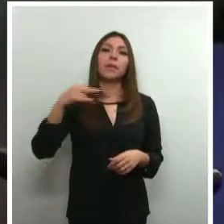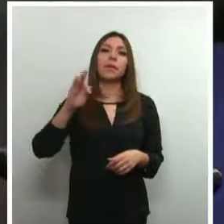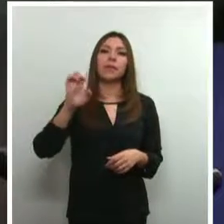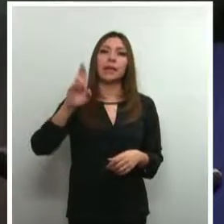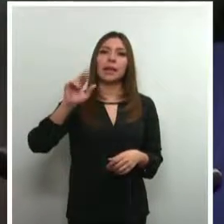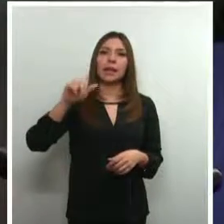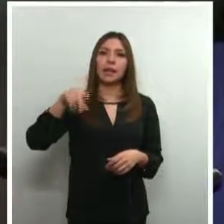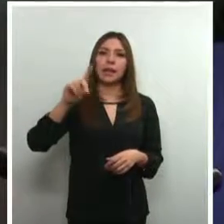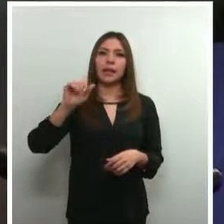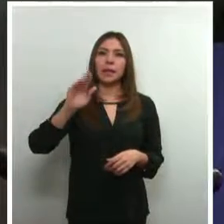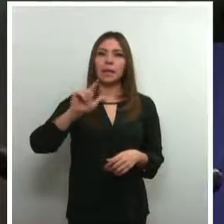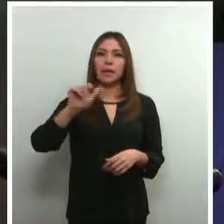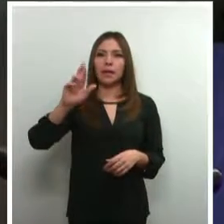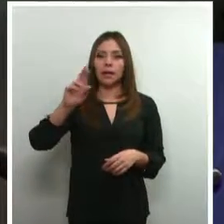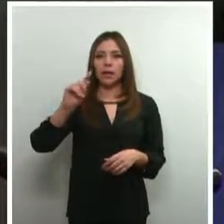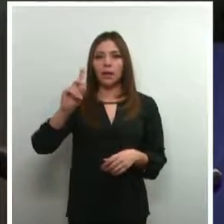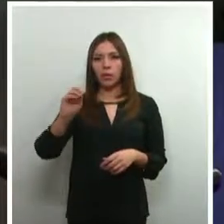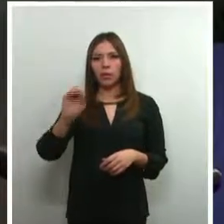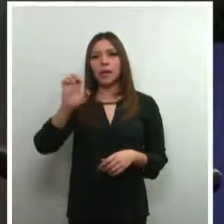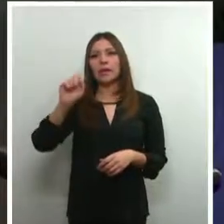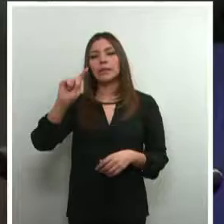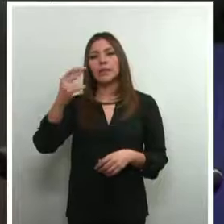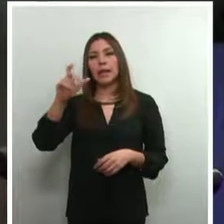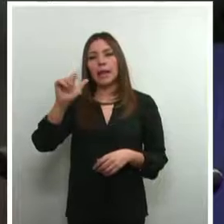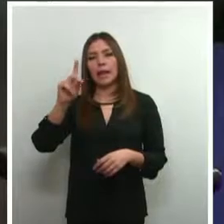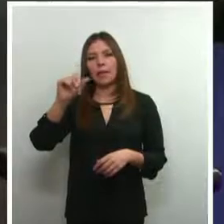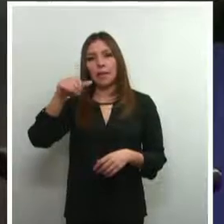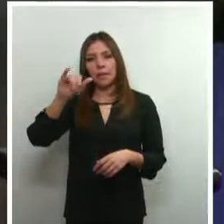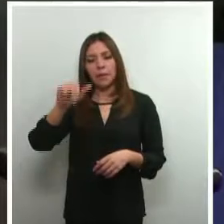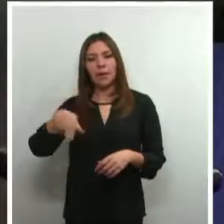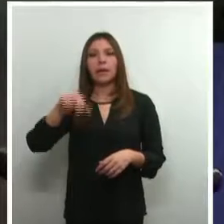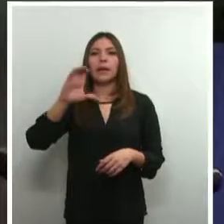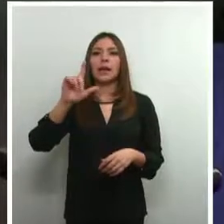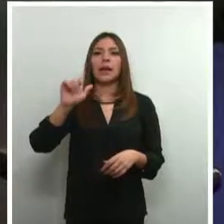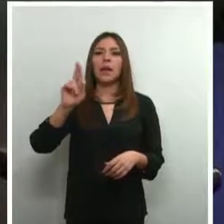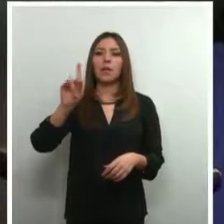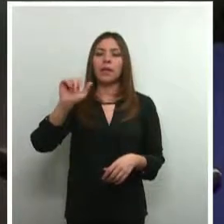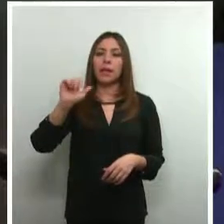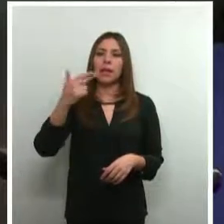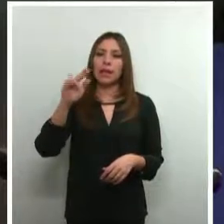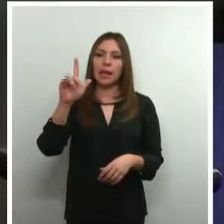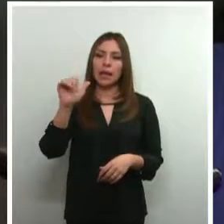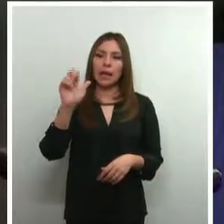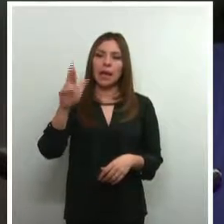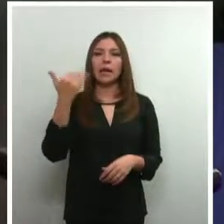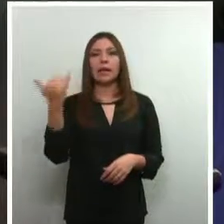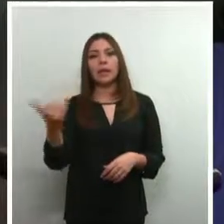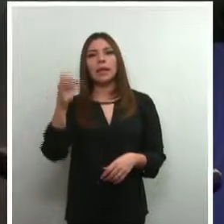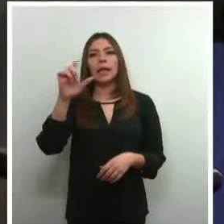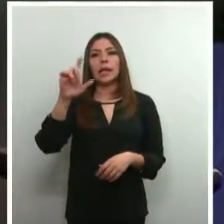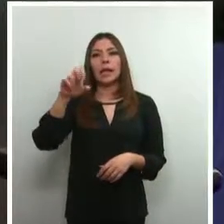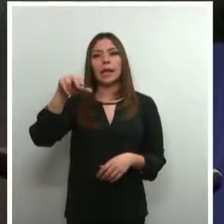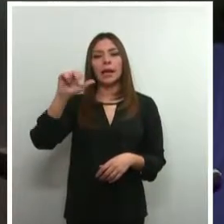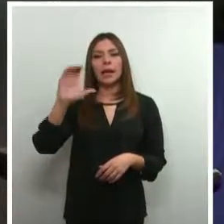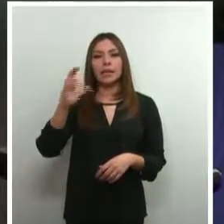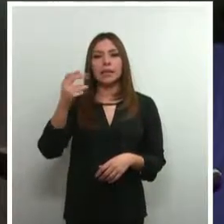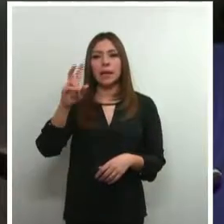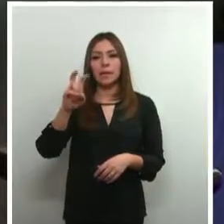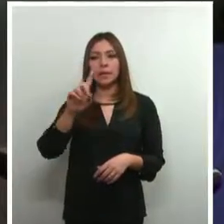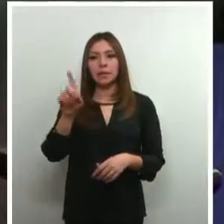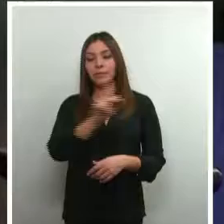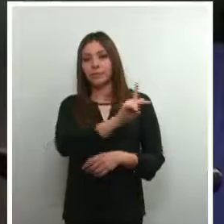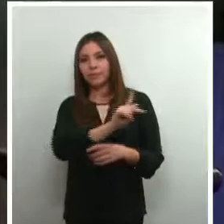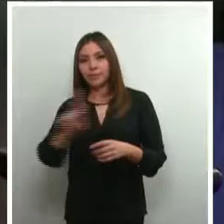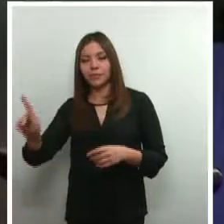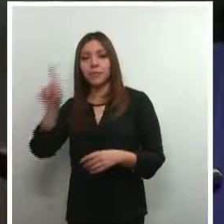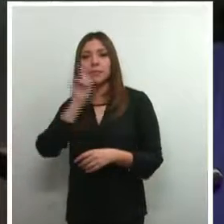Vallardo, Estela Damián, Claudia Aguilar y Elena Chávez, que con tanto